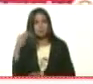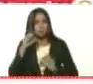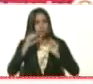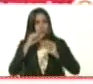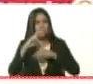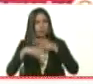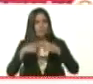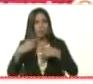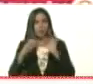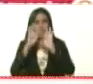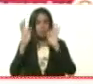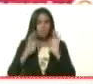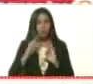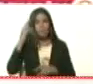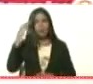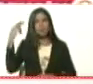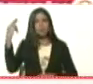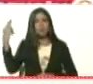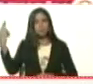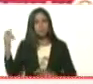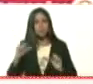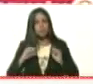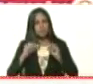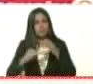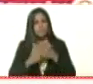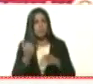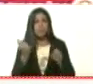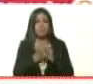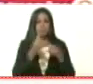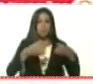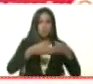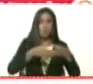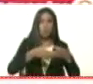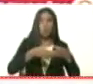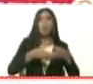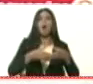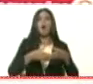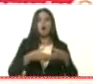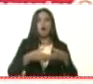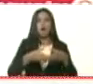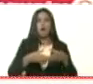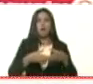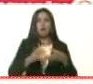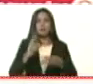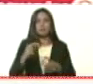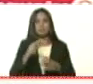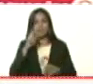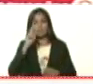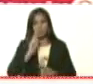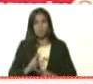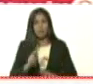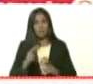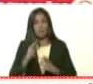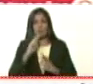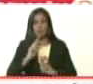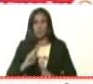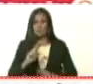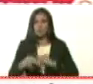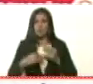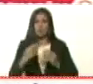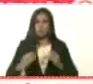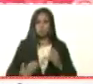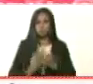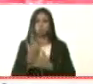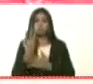y los métodos de trabajo de reflexión permanente que la clase obrera está aplicando da como resultado, en primer lugar, que está